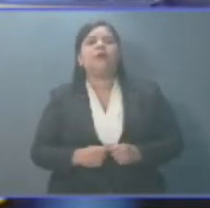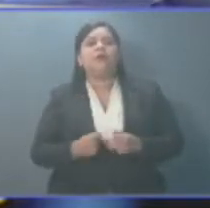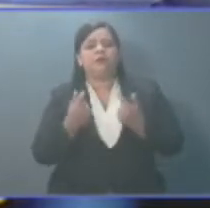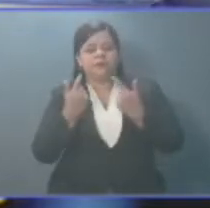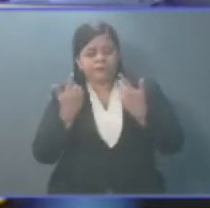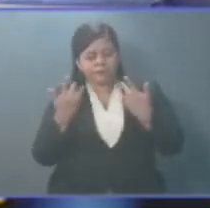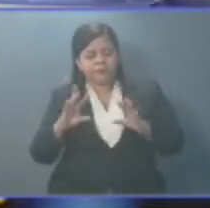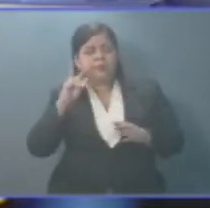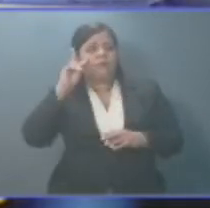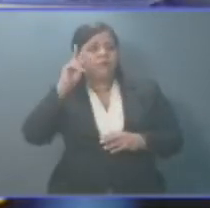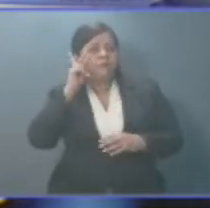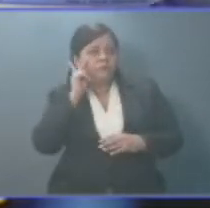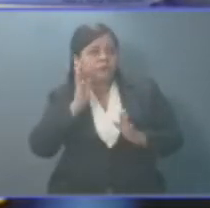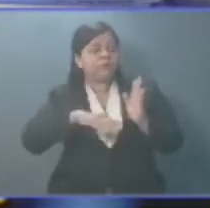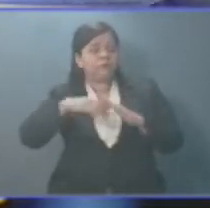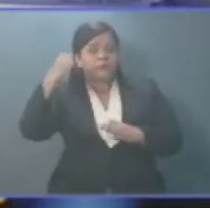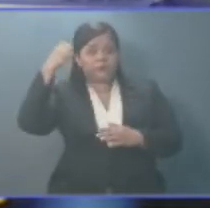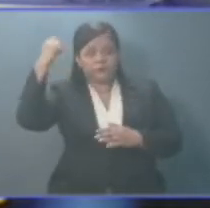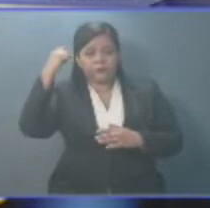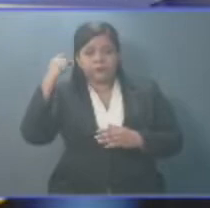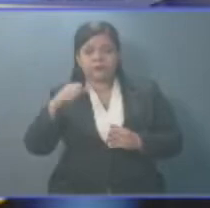constituye